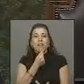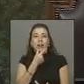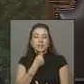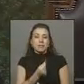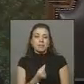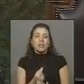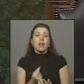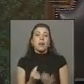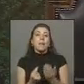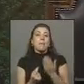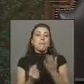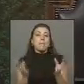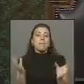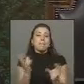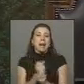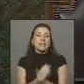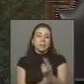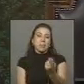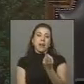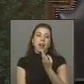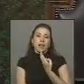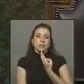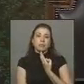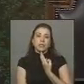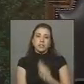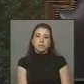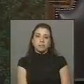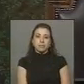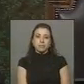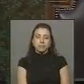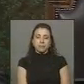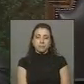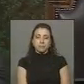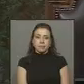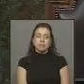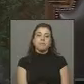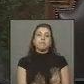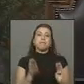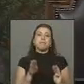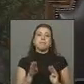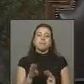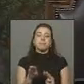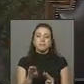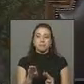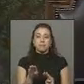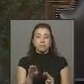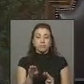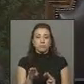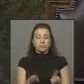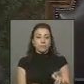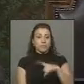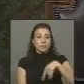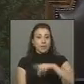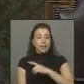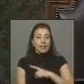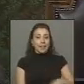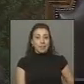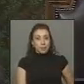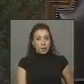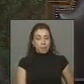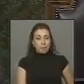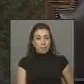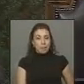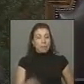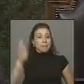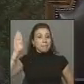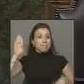explícito en sus contestaciones y respuestas. Con la adhesión de los parlamentarios